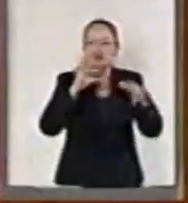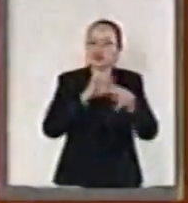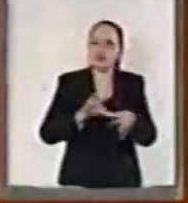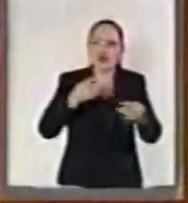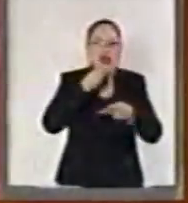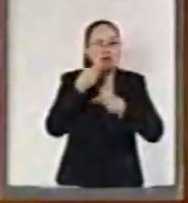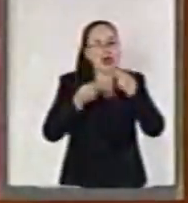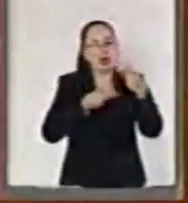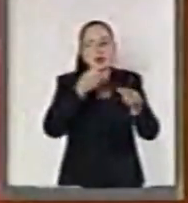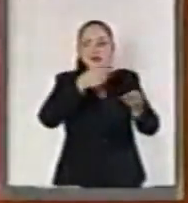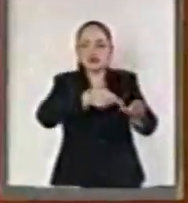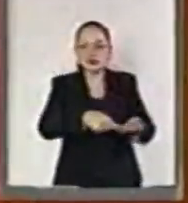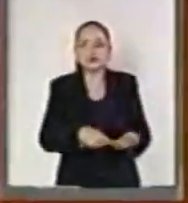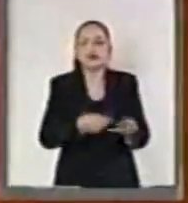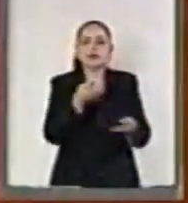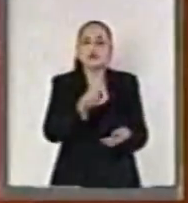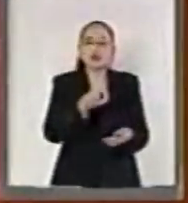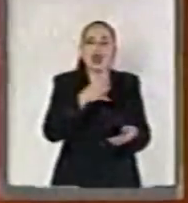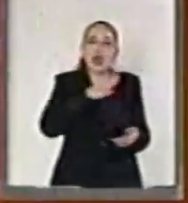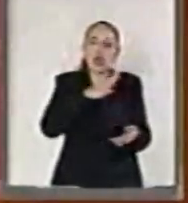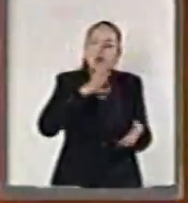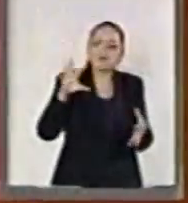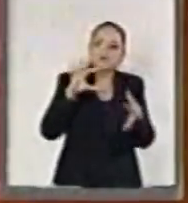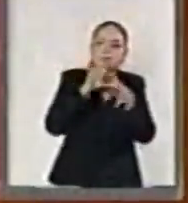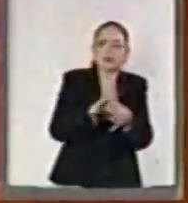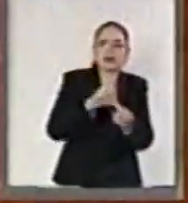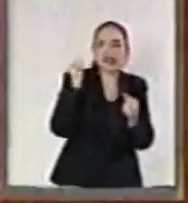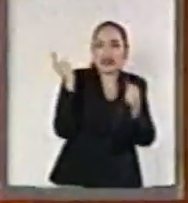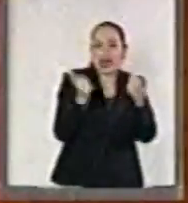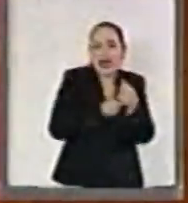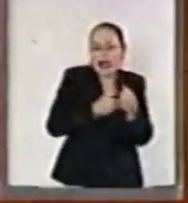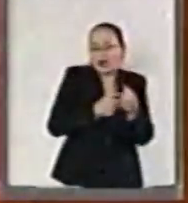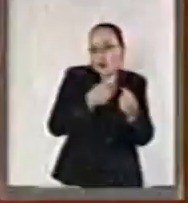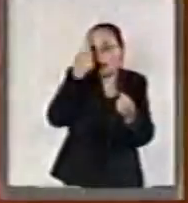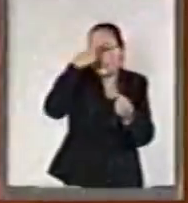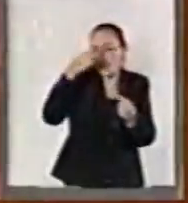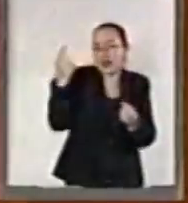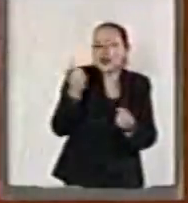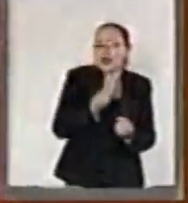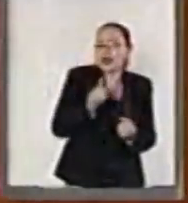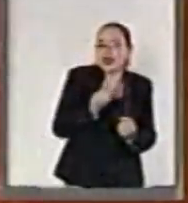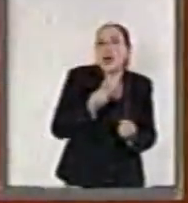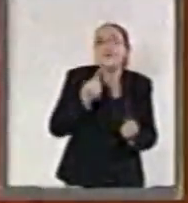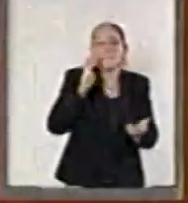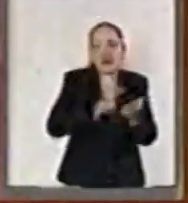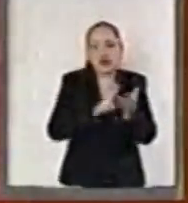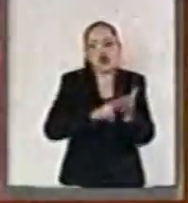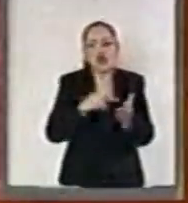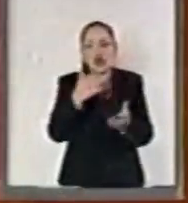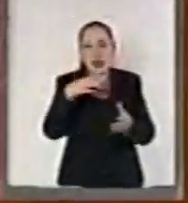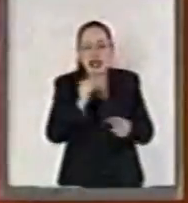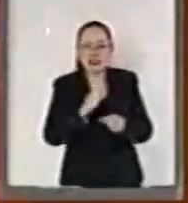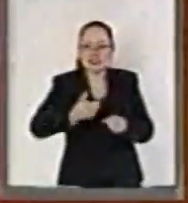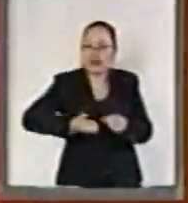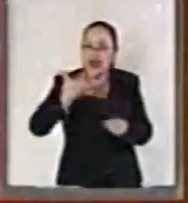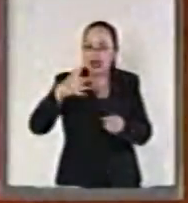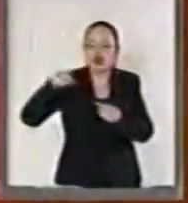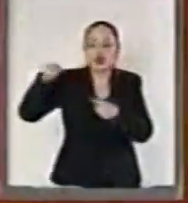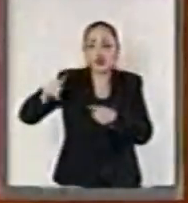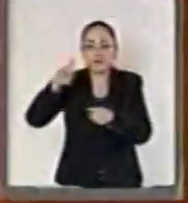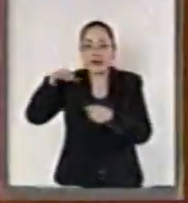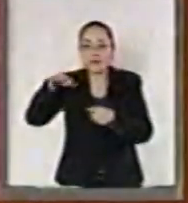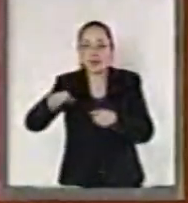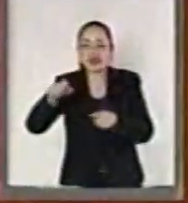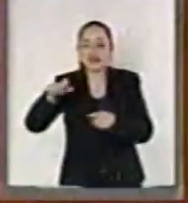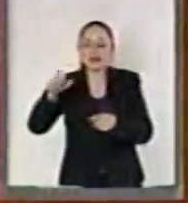se buscó un artilugio, en pocas palabras, para subir el precio del gas que vende Pemex. Todo